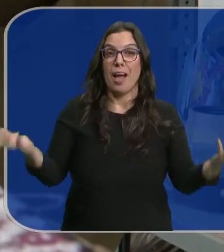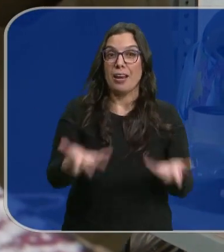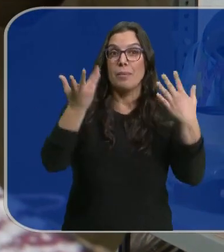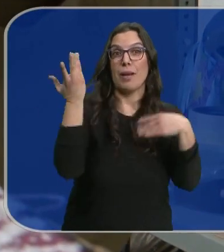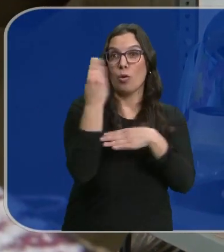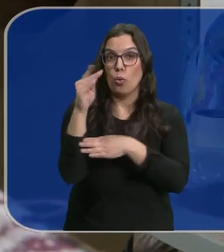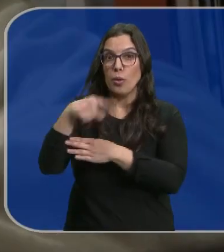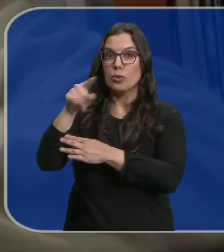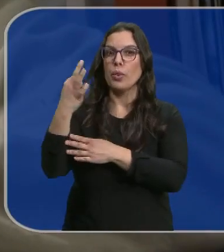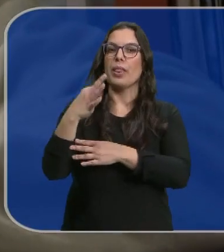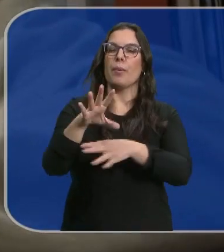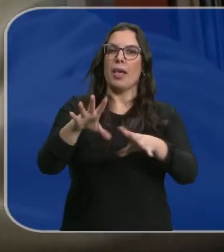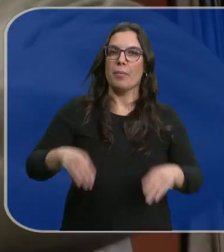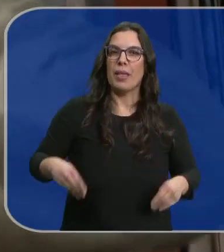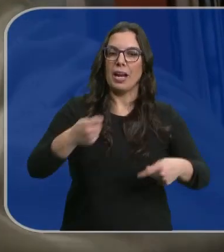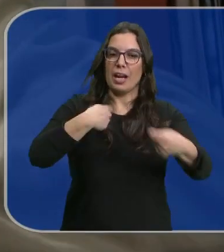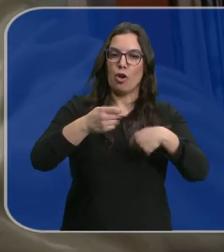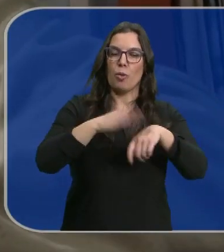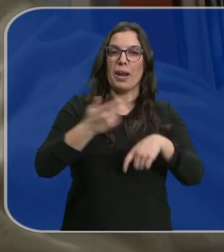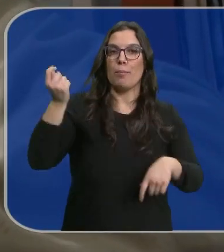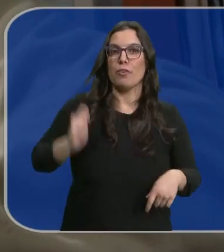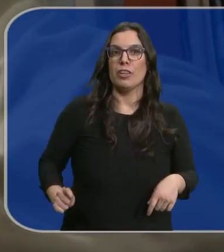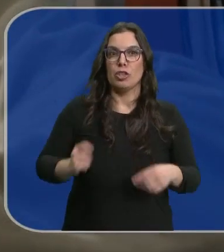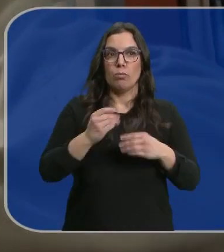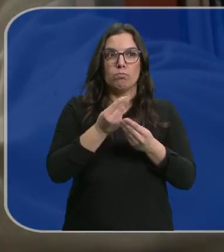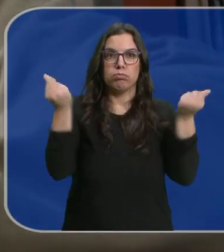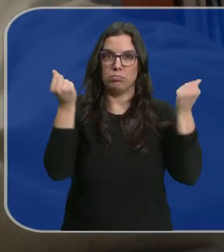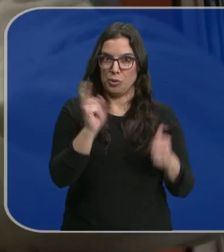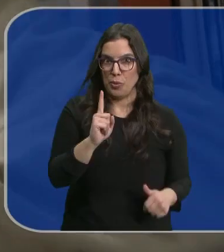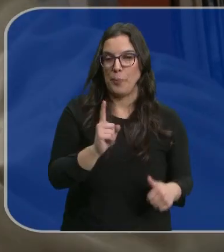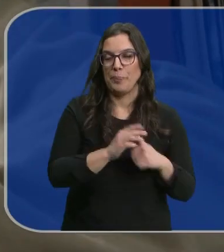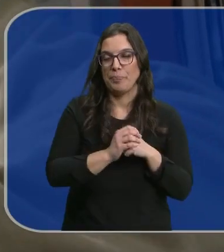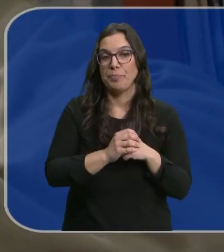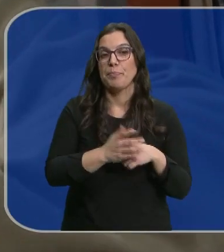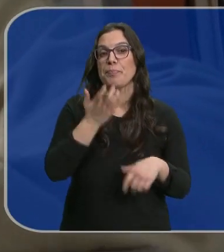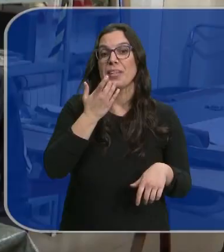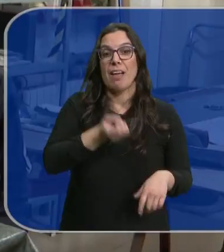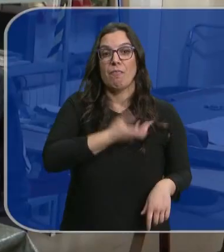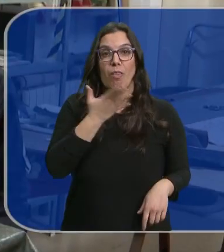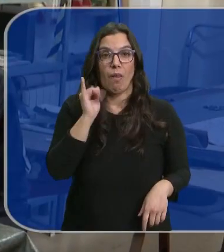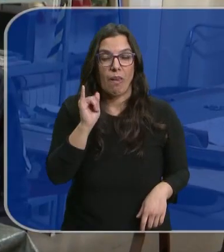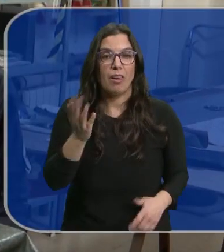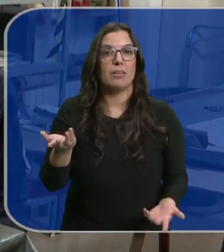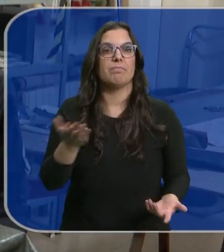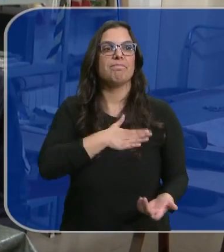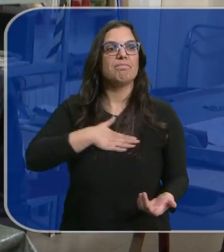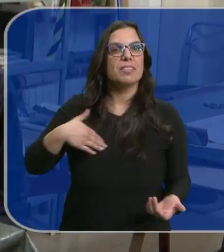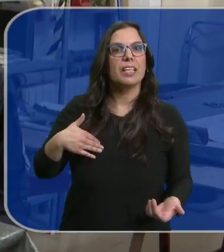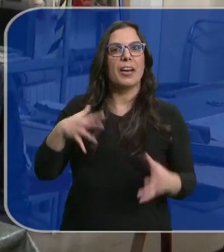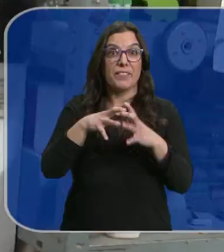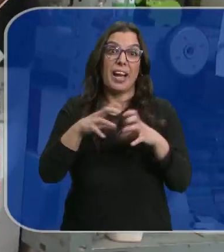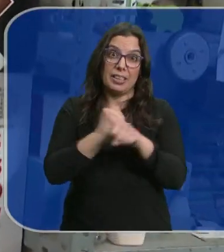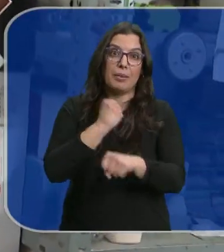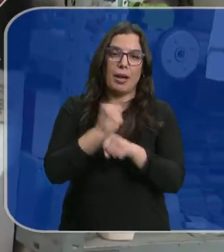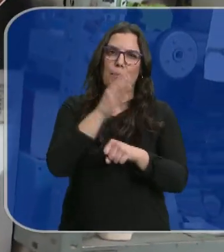a asumir un negocio así para que su profesión no se pierda para siempre. Si tiene afición y tiene ganas